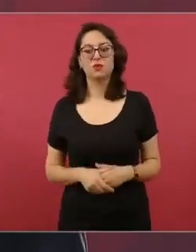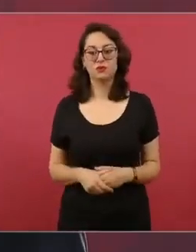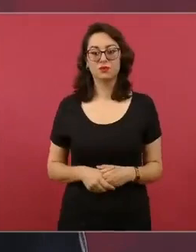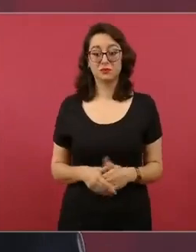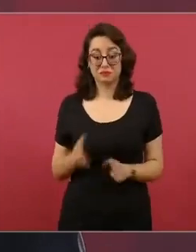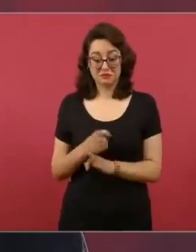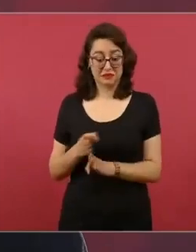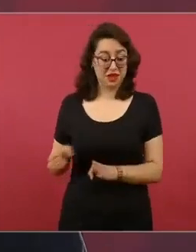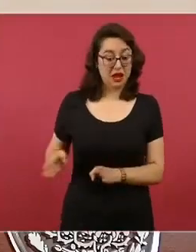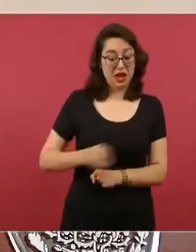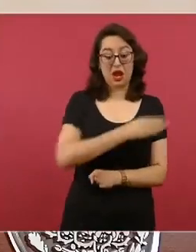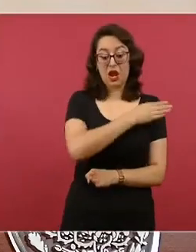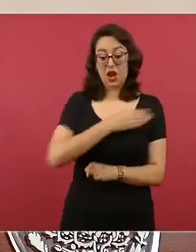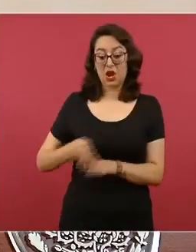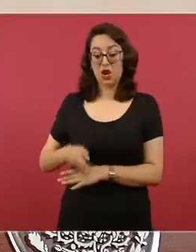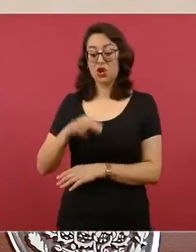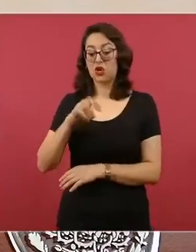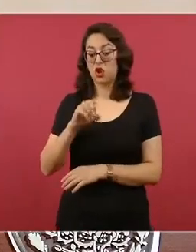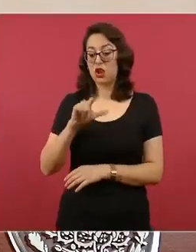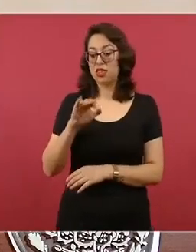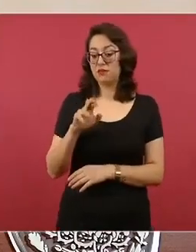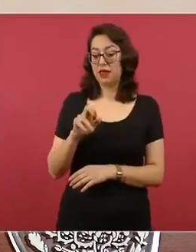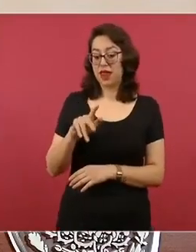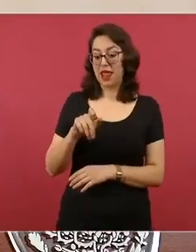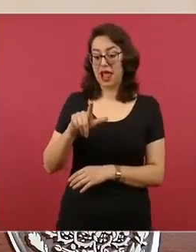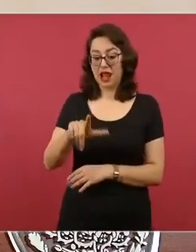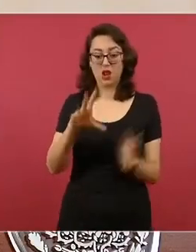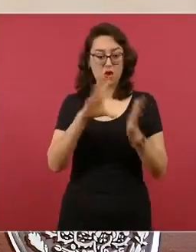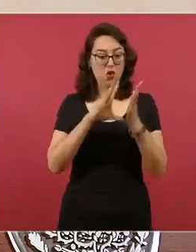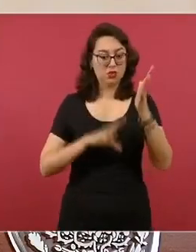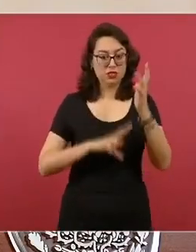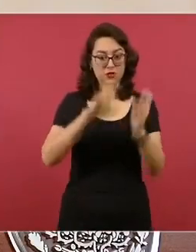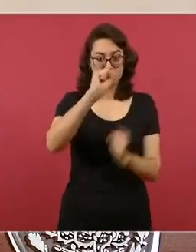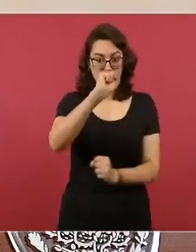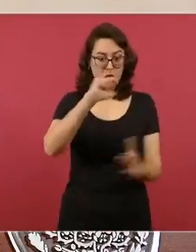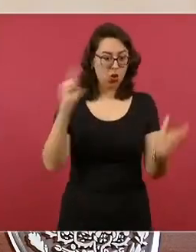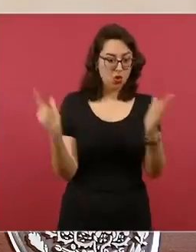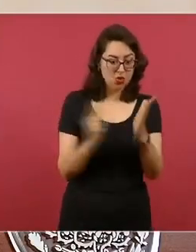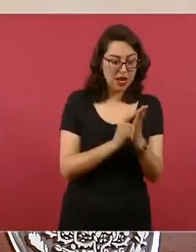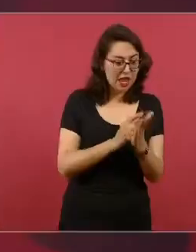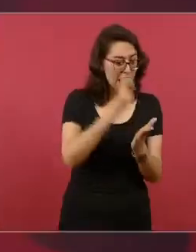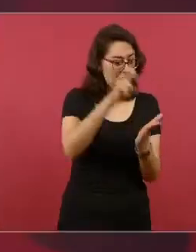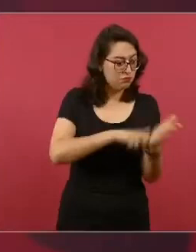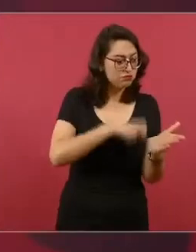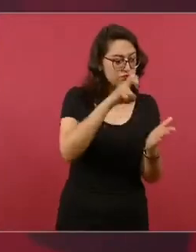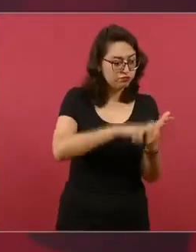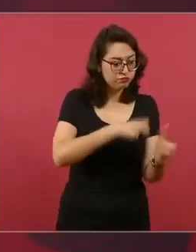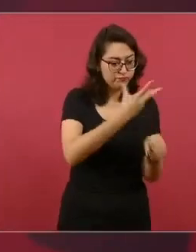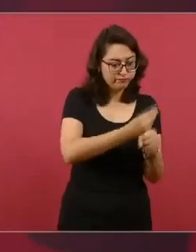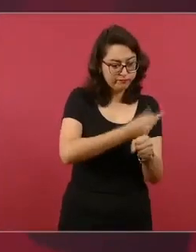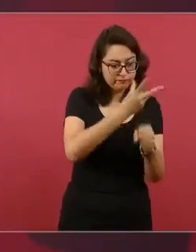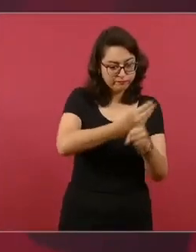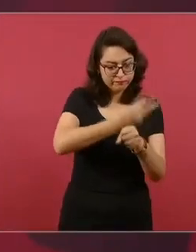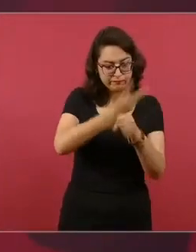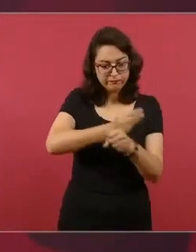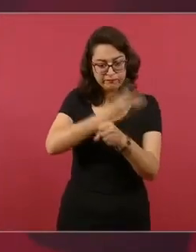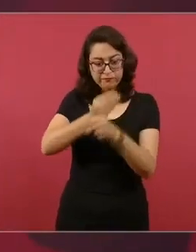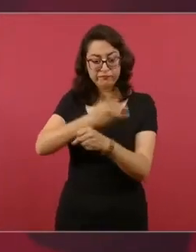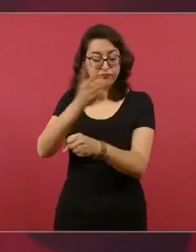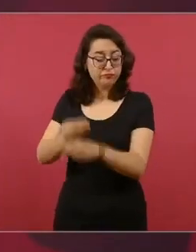todas las reformas a la Constitución que se hicieron, lo vuelvo a decir, en el periodo